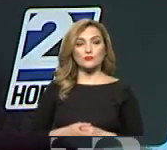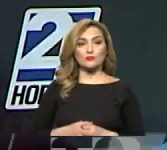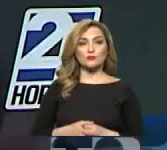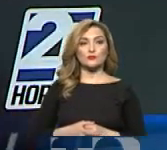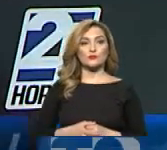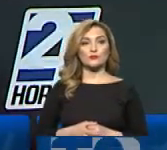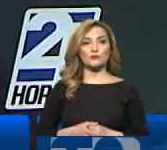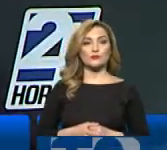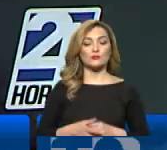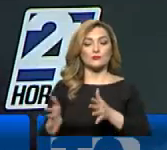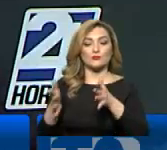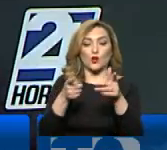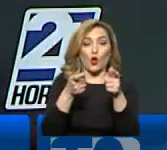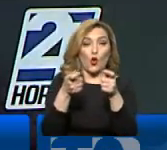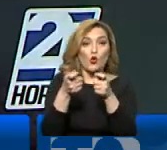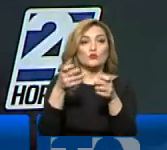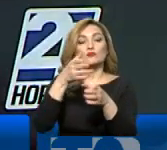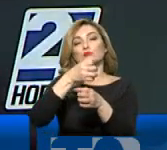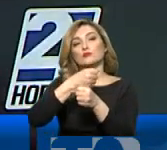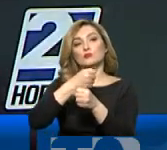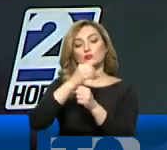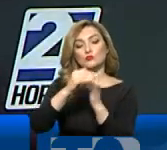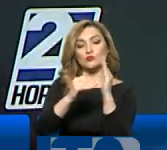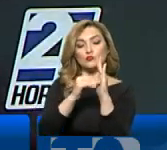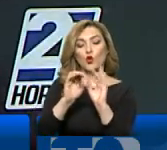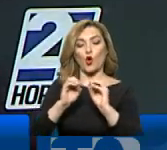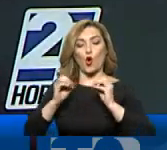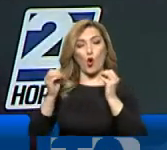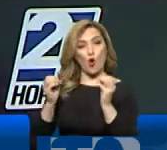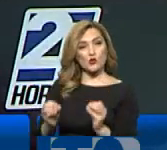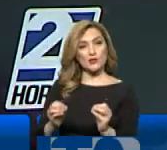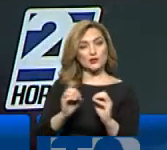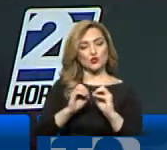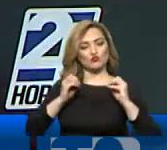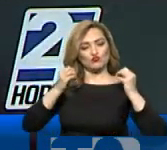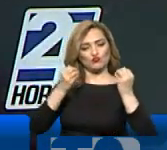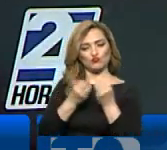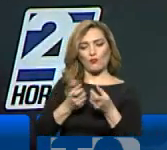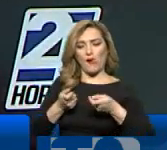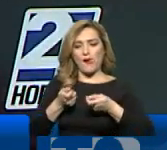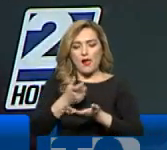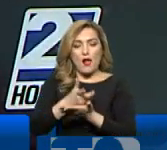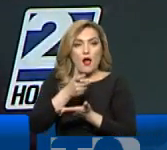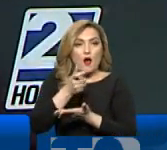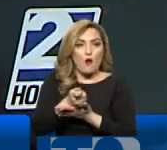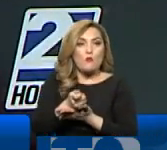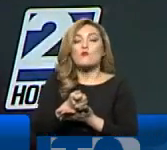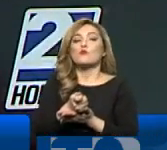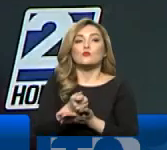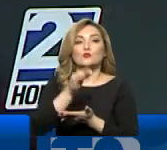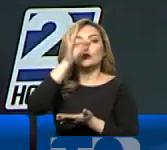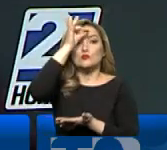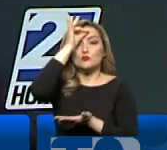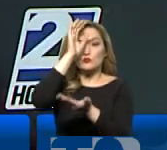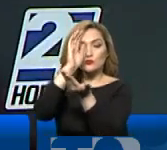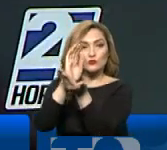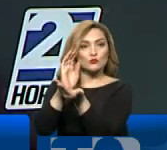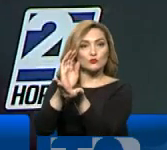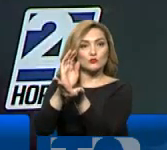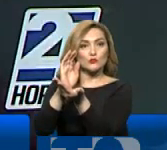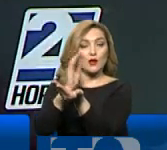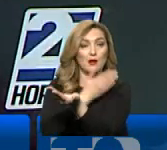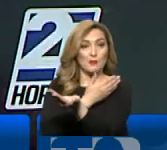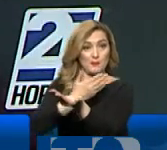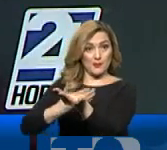Pese a los operativos realizados contra la organización que manejaba las compras en los hospitales del IES, el presidente de la